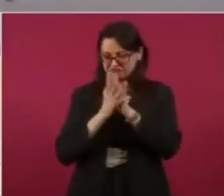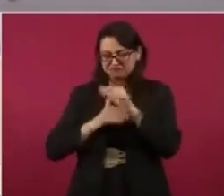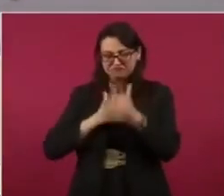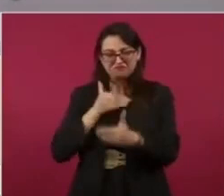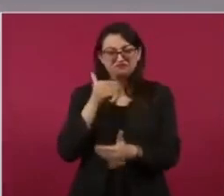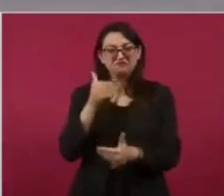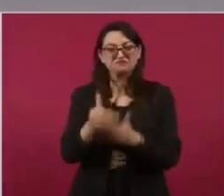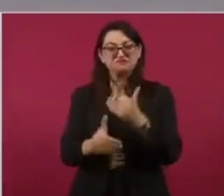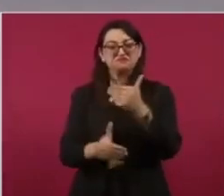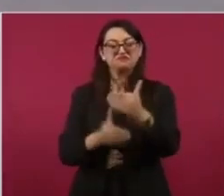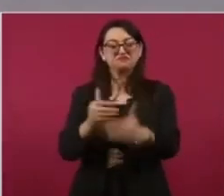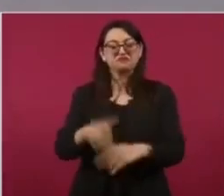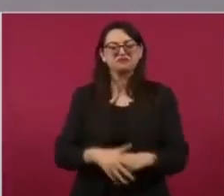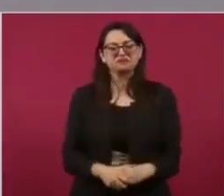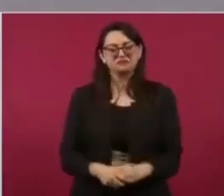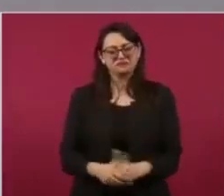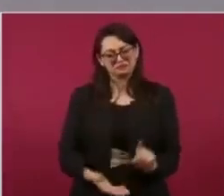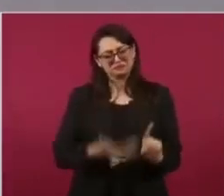puede resumirse